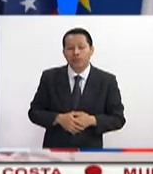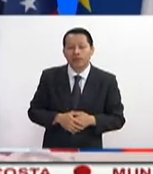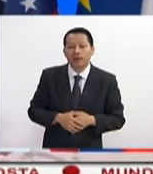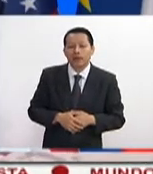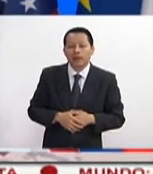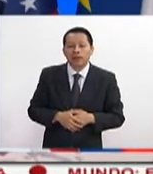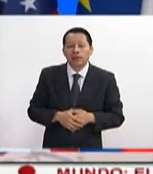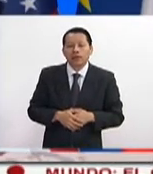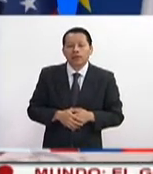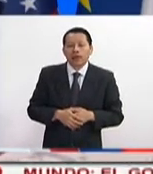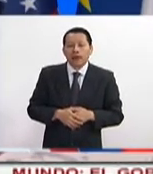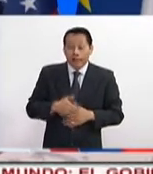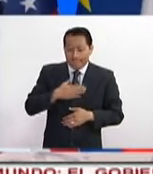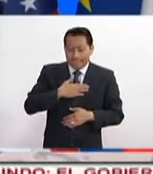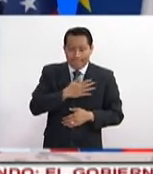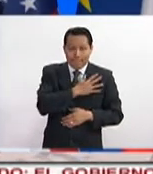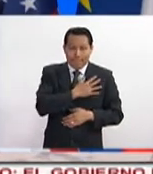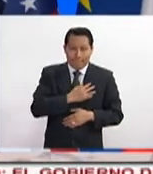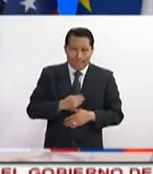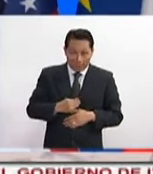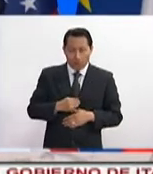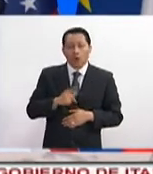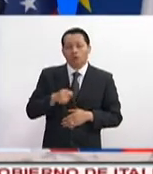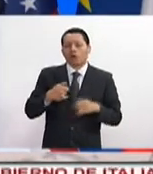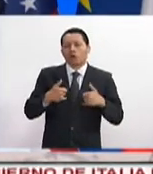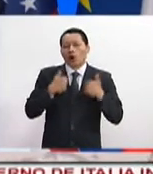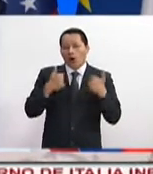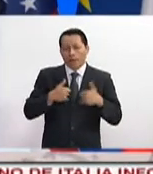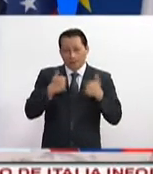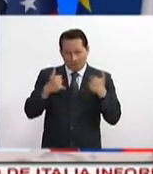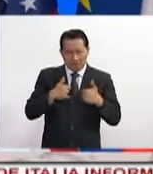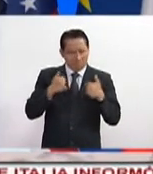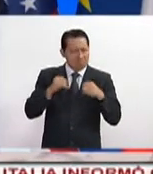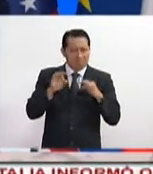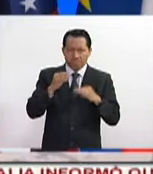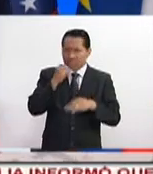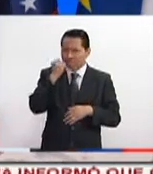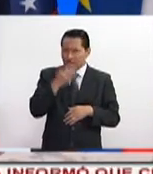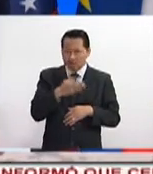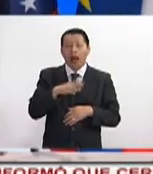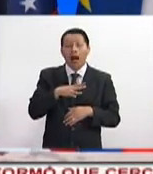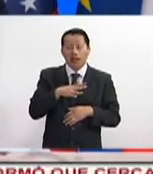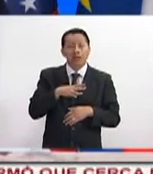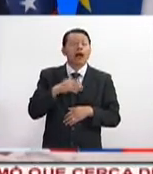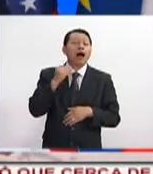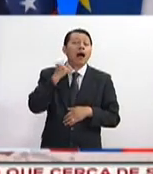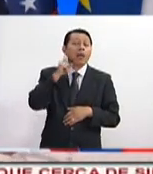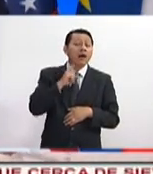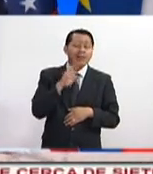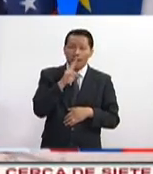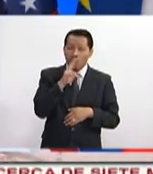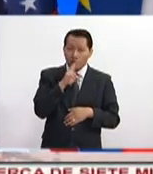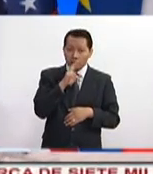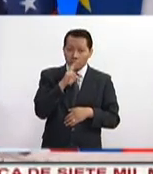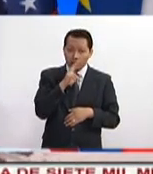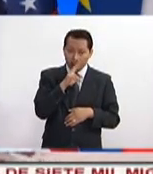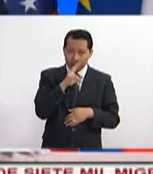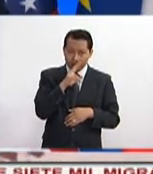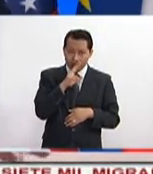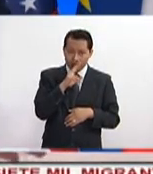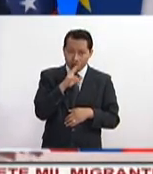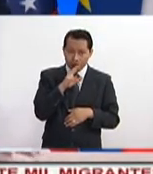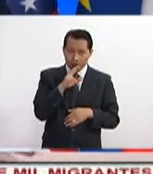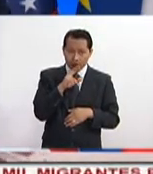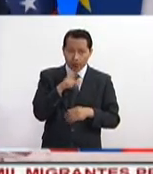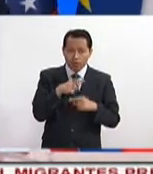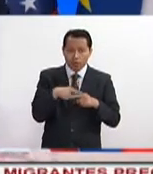En lo que respecta a mi hijo es un joven maravilloso. Se reunió con una abogada rusa, no con un